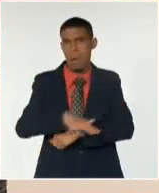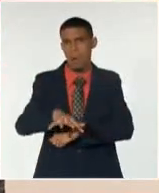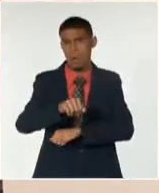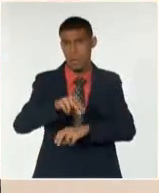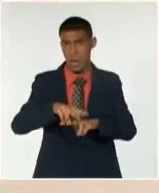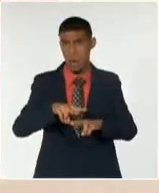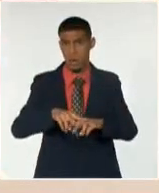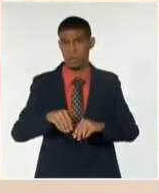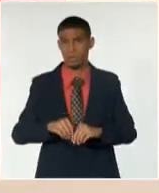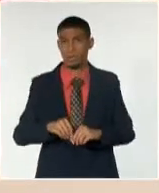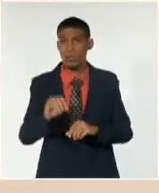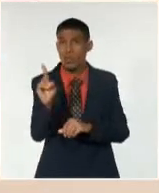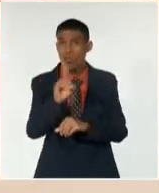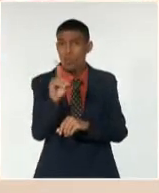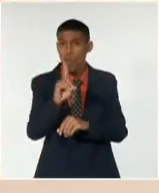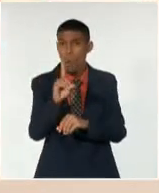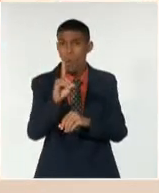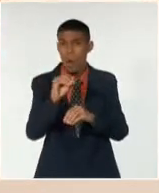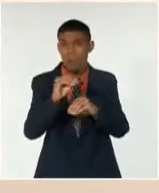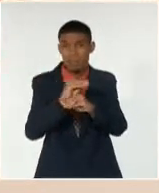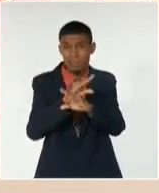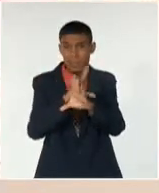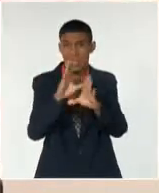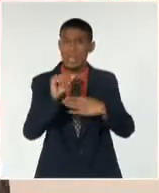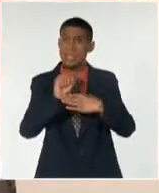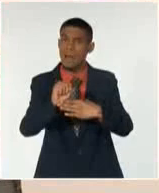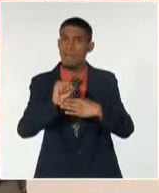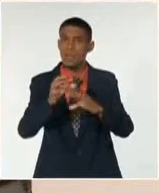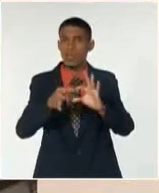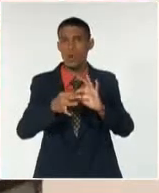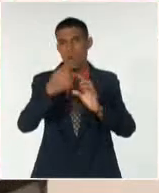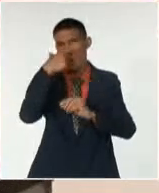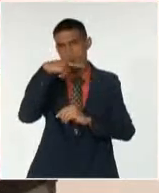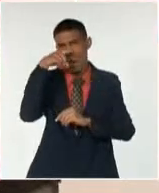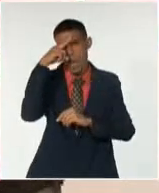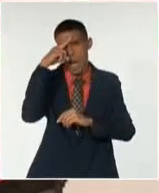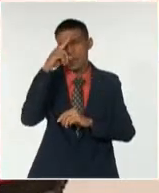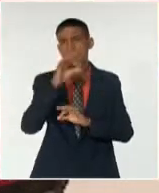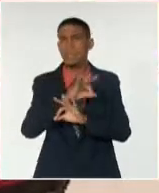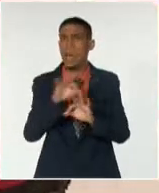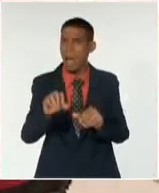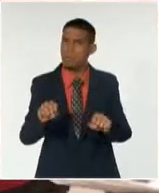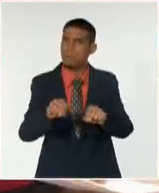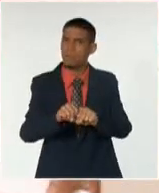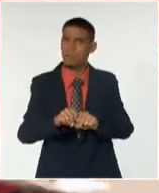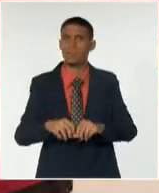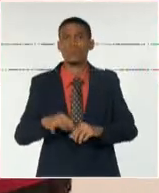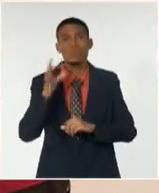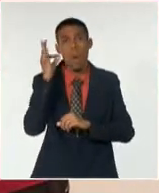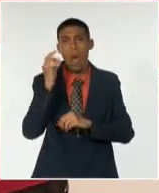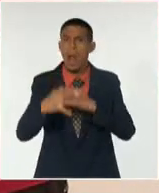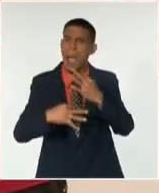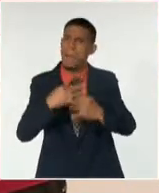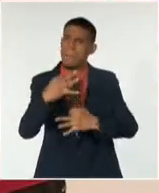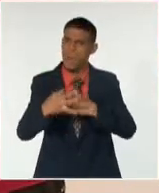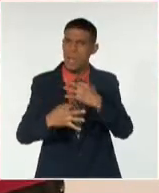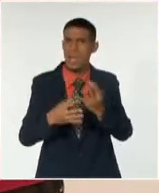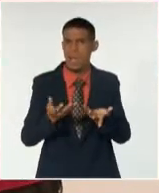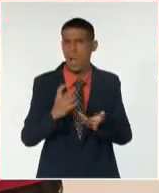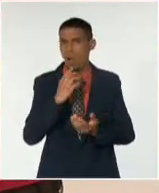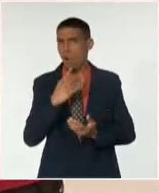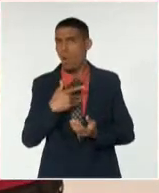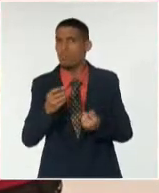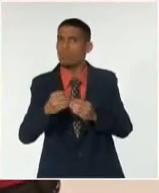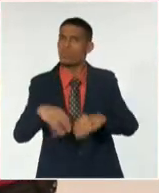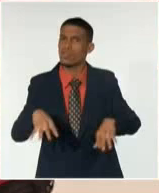una de la madrugada ya el servicio del gas, nos explica la directora, la compañera Argelia, a quien agradecemos como siempre su